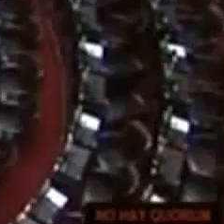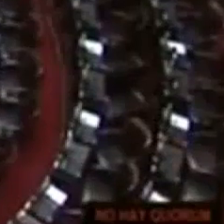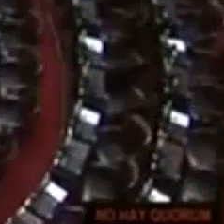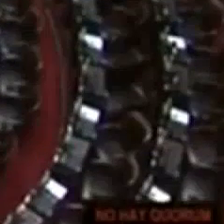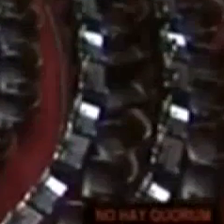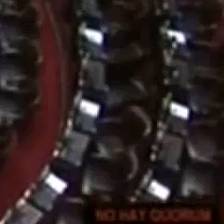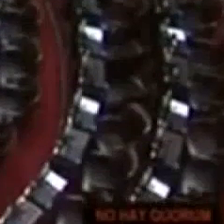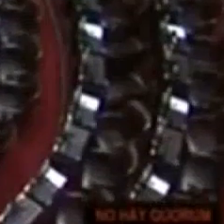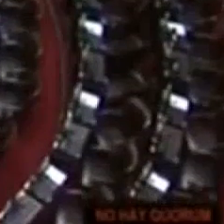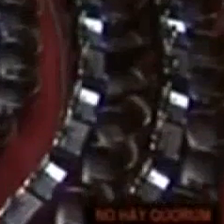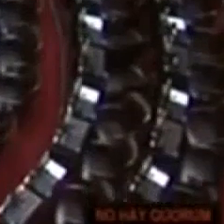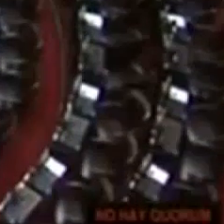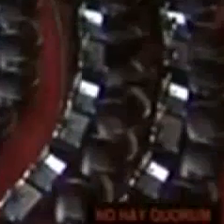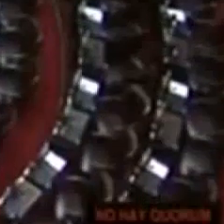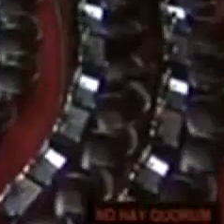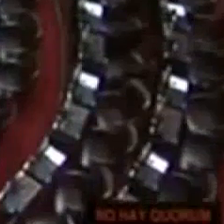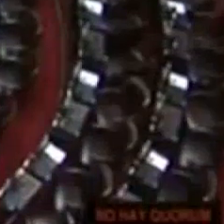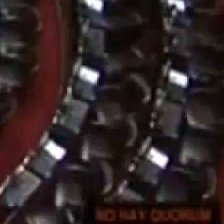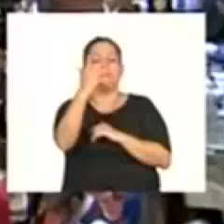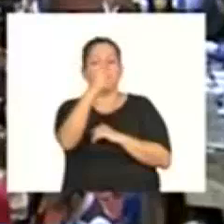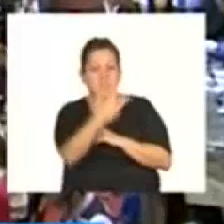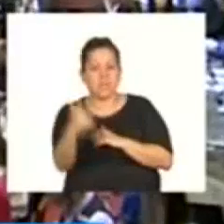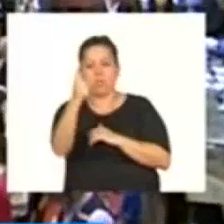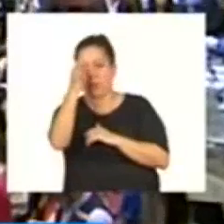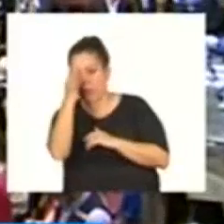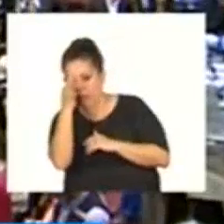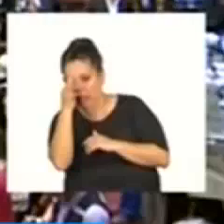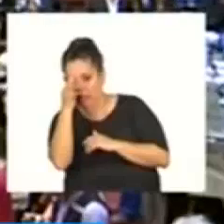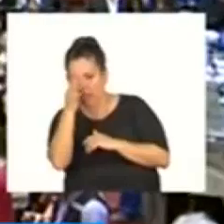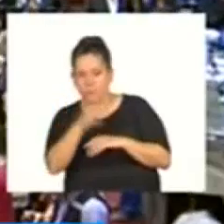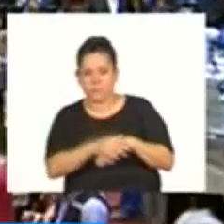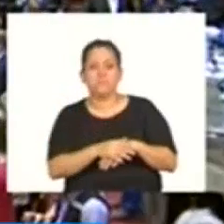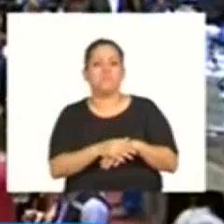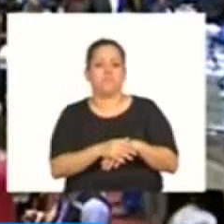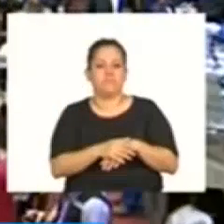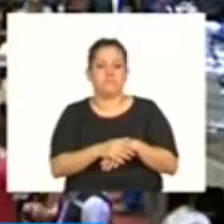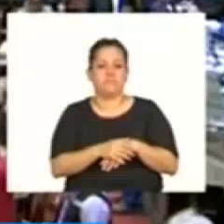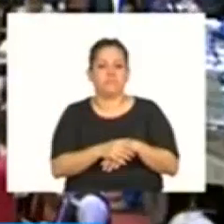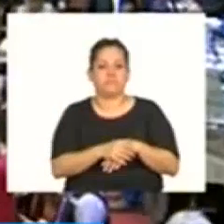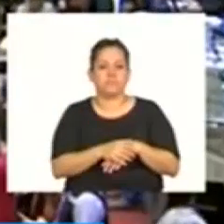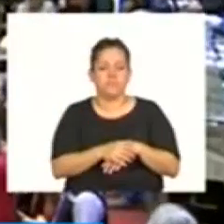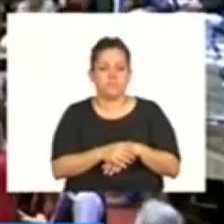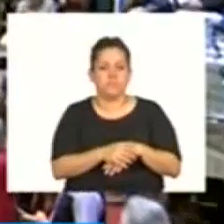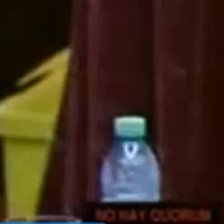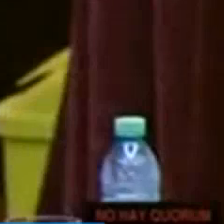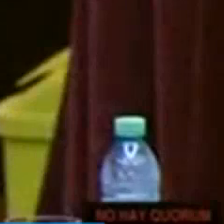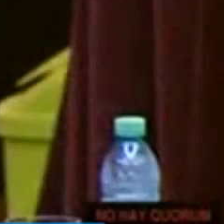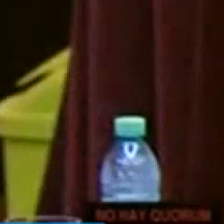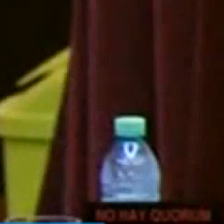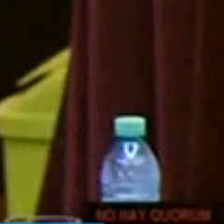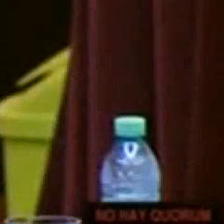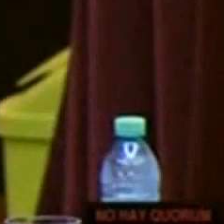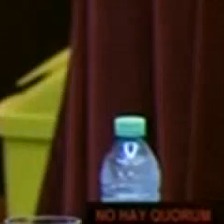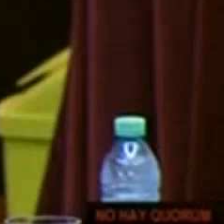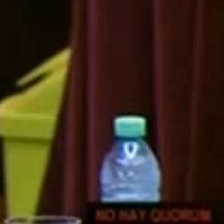en buenos aires los diputados de la cámara baja a petición de la justicia se reunieron para votar el desafuero parlamentario